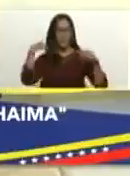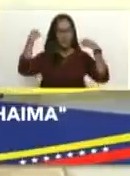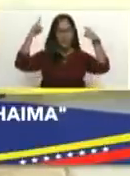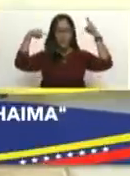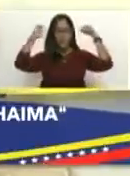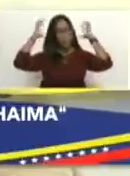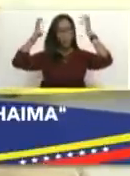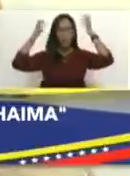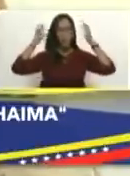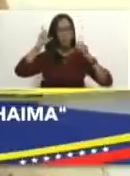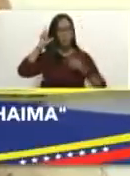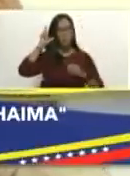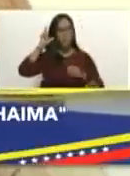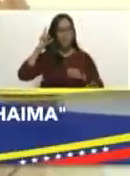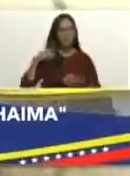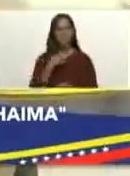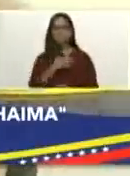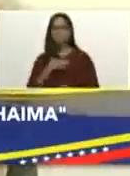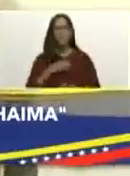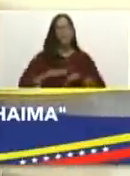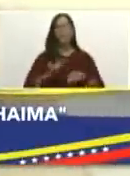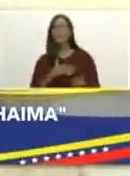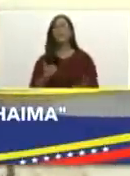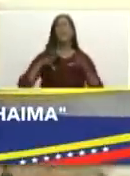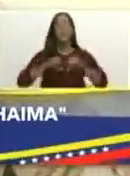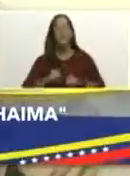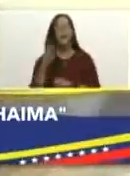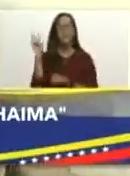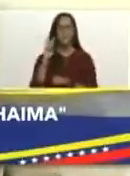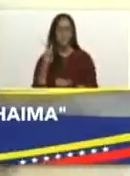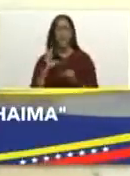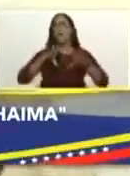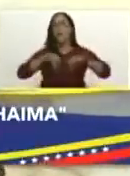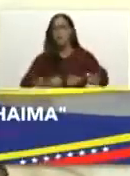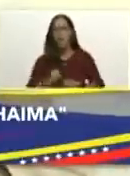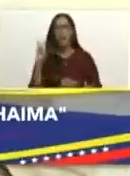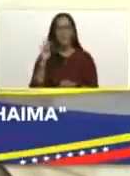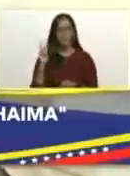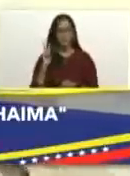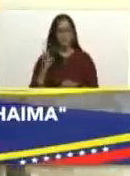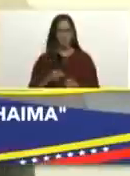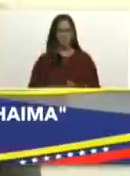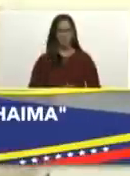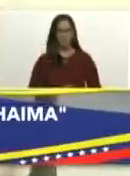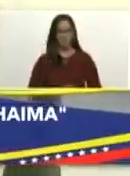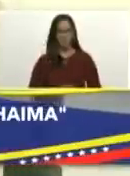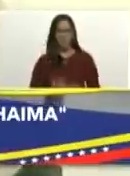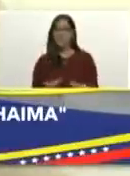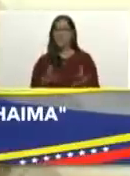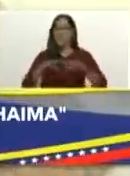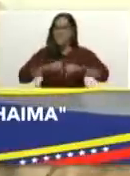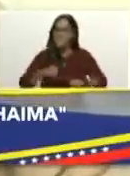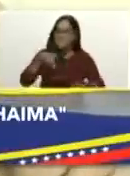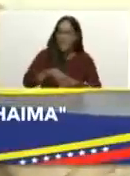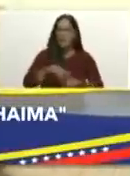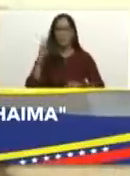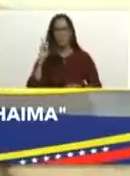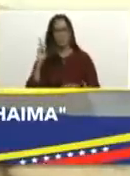cuando escucha esto, porque él quiere dominar a Venezuela, controlar a Venezuela, poseer a Venezuela,